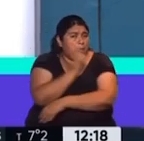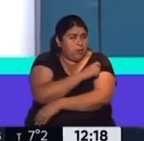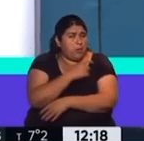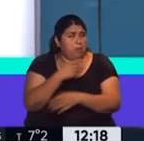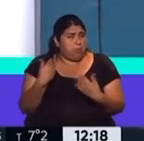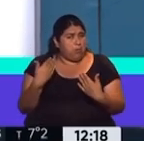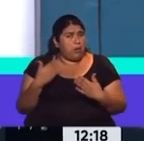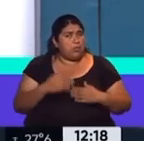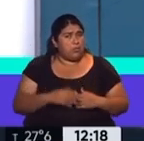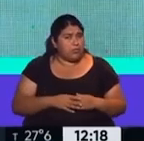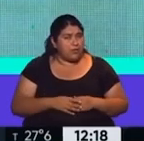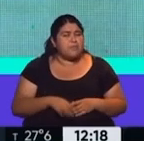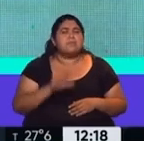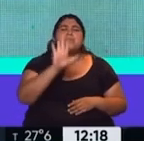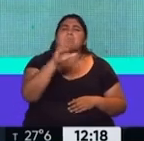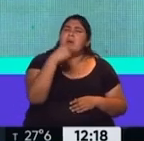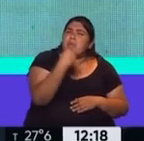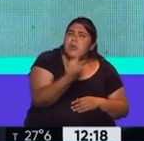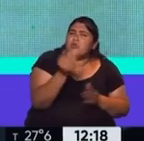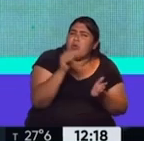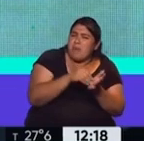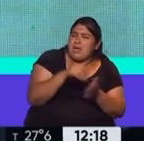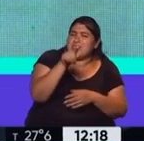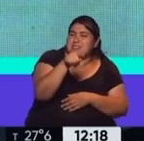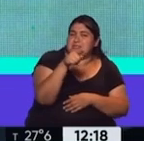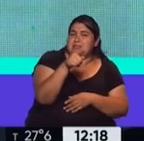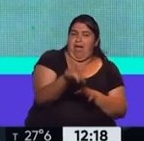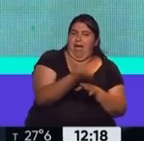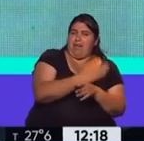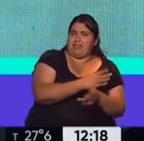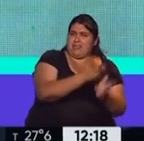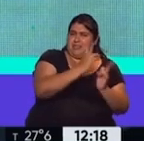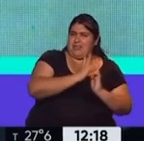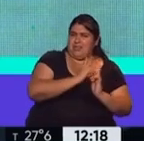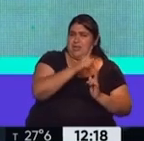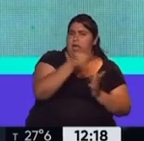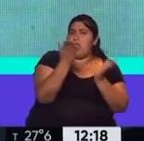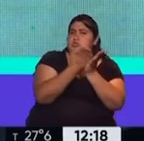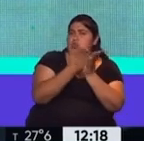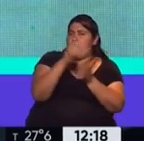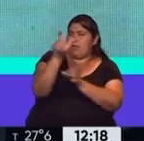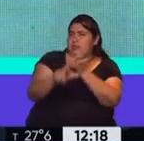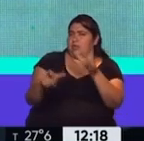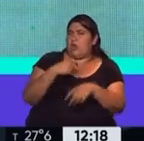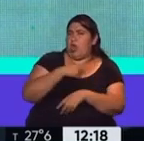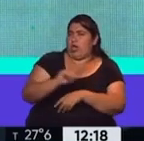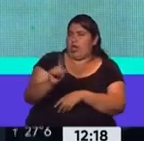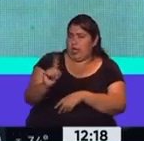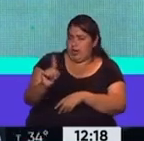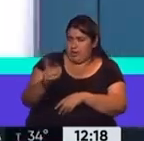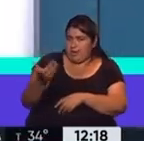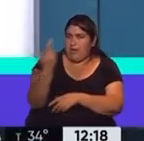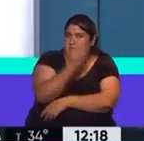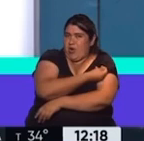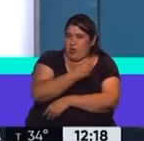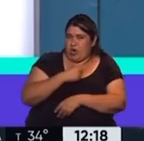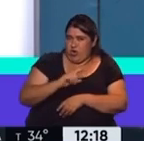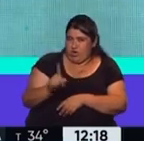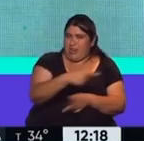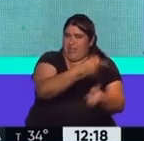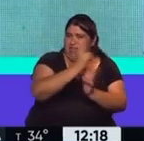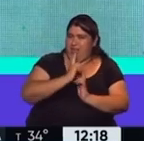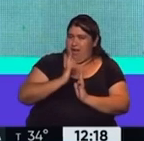aplicarse la tercera dosis la mitad es alguna consulta porque en el marco de lo que usted había señalado de aquellos estudiantes que no se quieren vacunar me quedo con algo que usted había indicado que nos